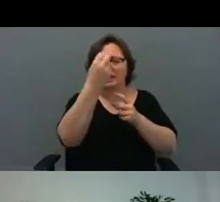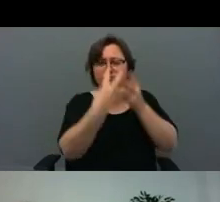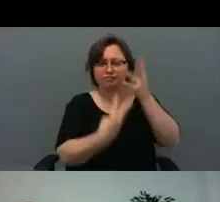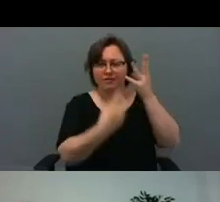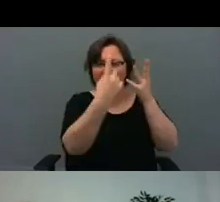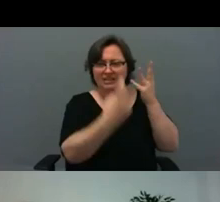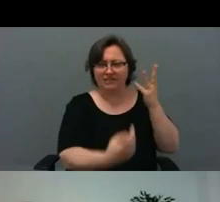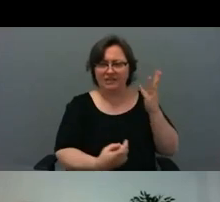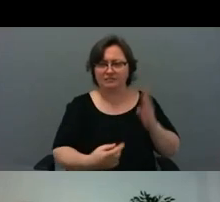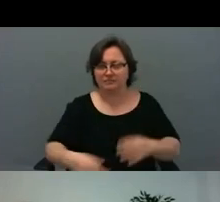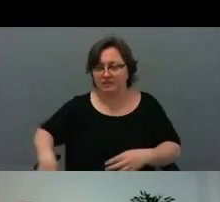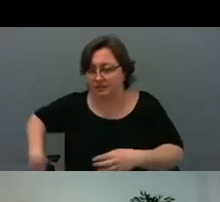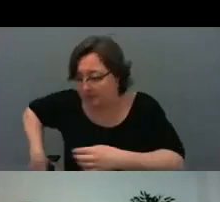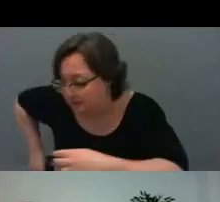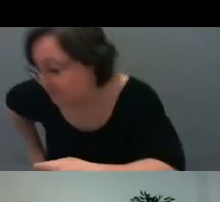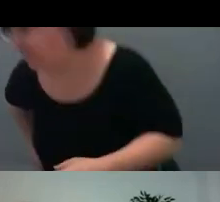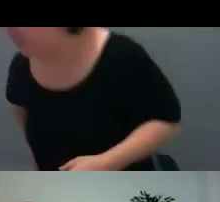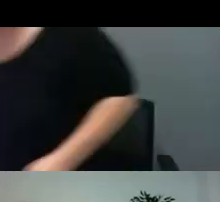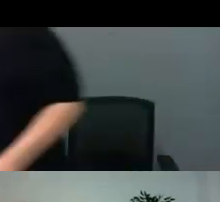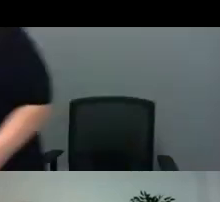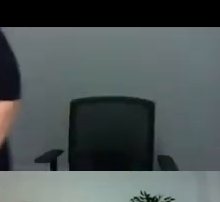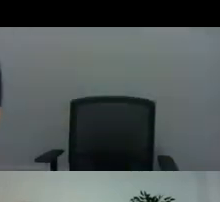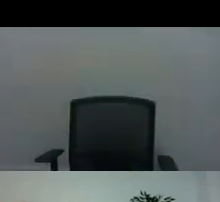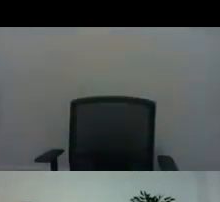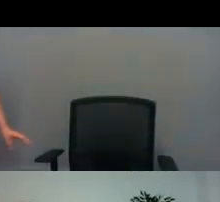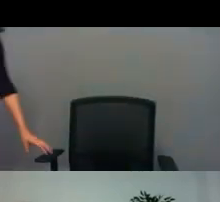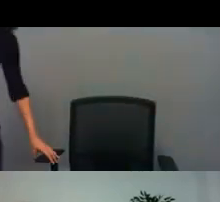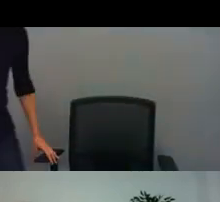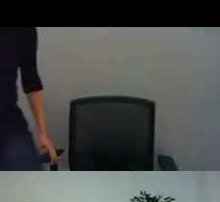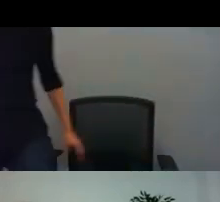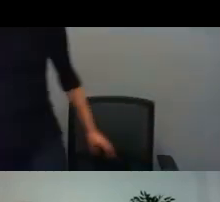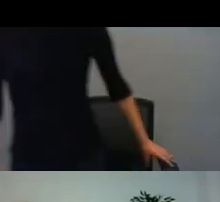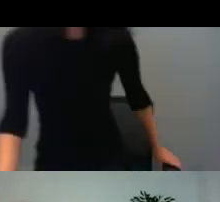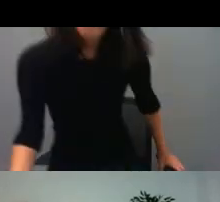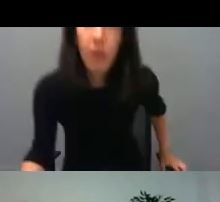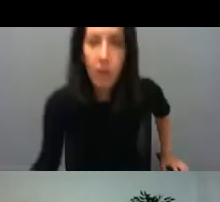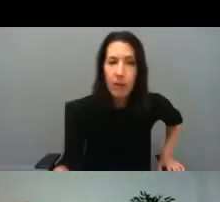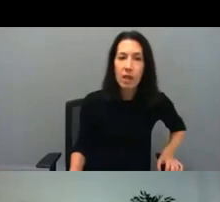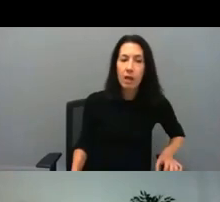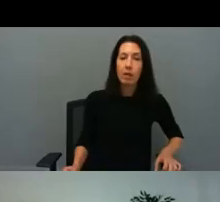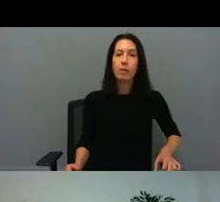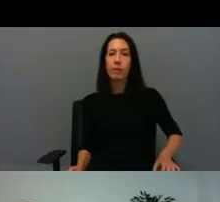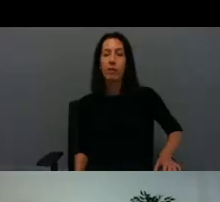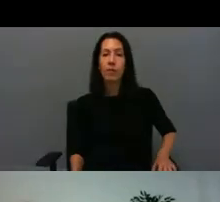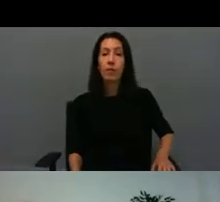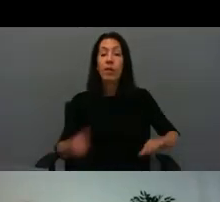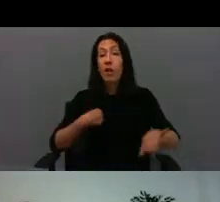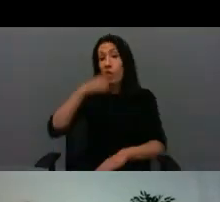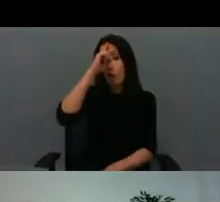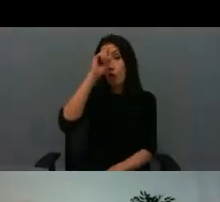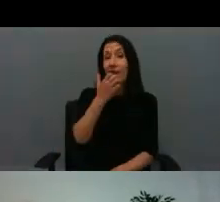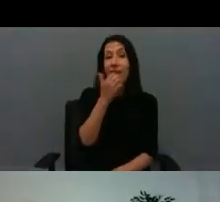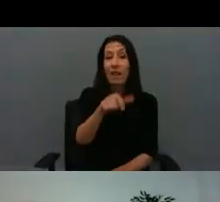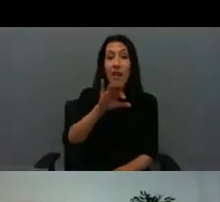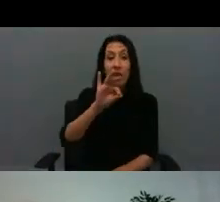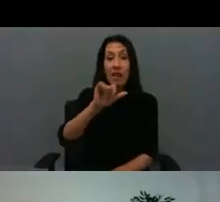cuestiones. No sé, Silvia, con esta reflexión que yo he soltado, que me he quedado bien a gusto, si quieres añadir algo